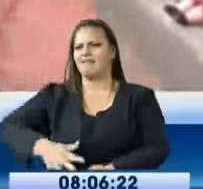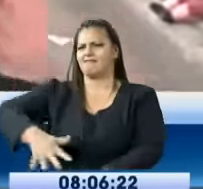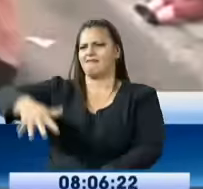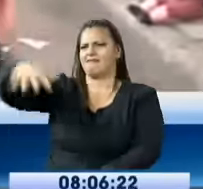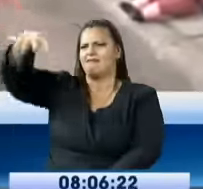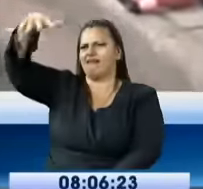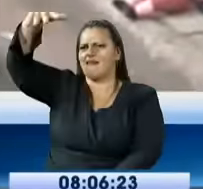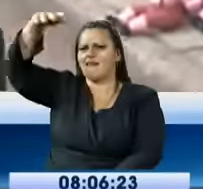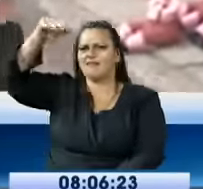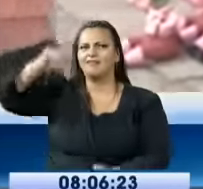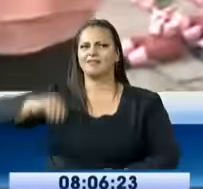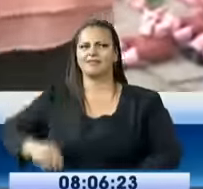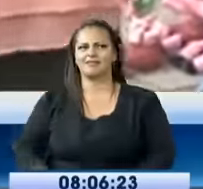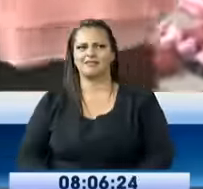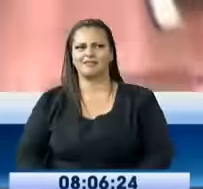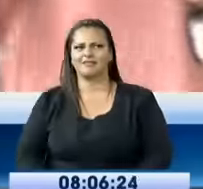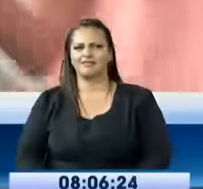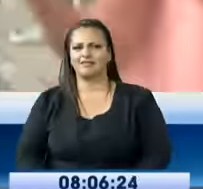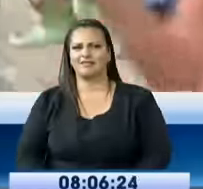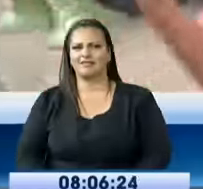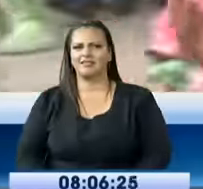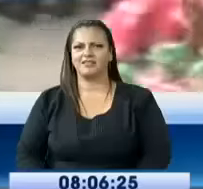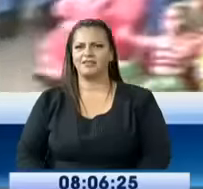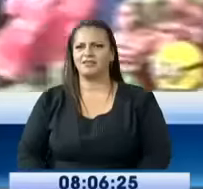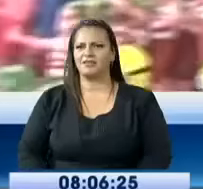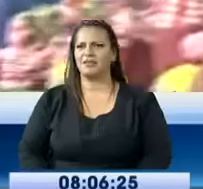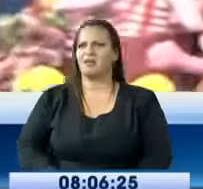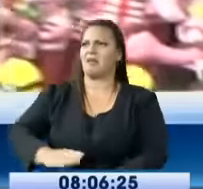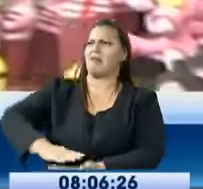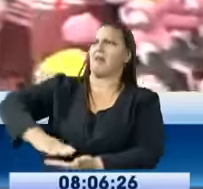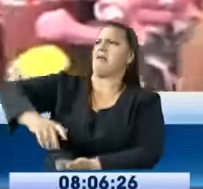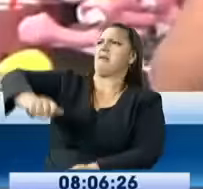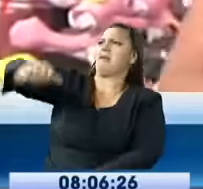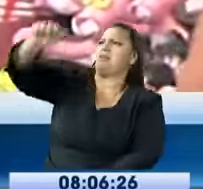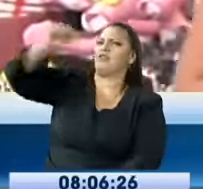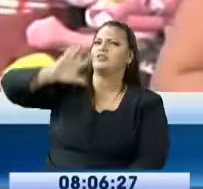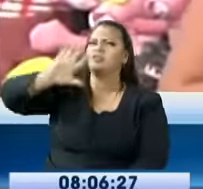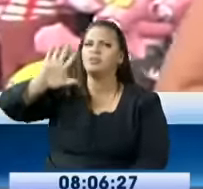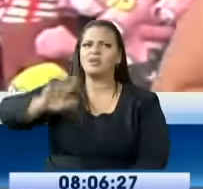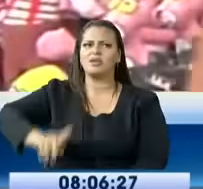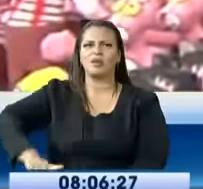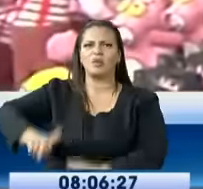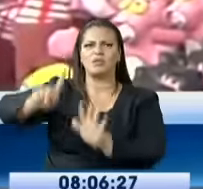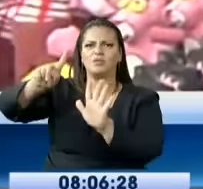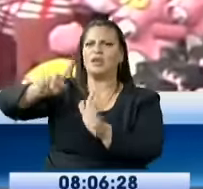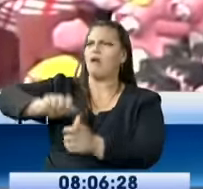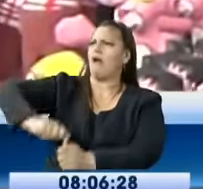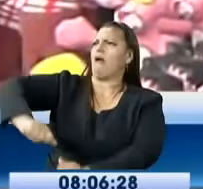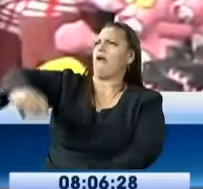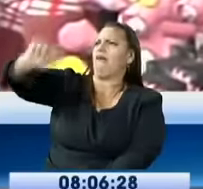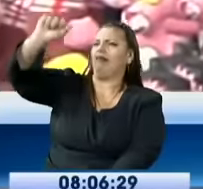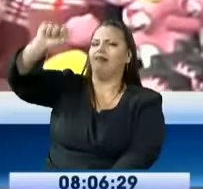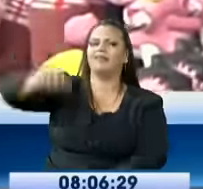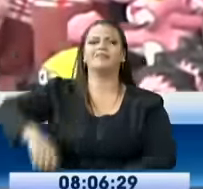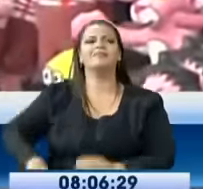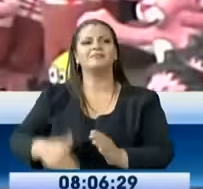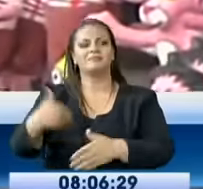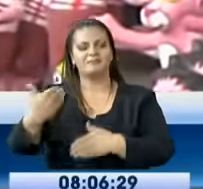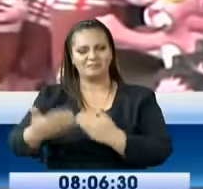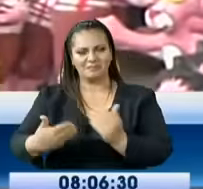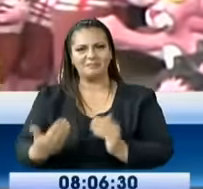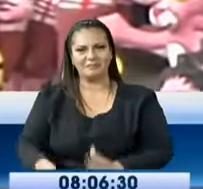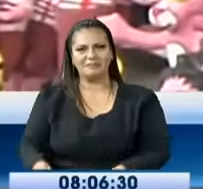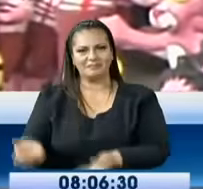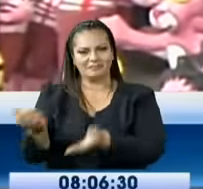grandes, los que ya tienen de 5, 6 metros, pero más adelante vamos a estar justamente en esa esquina para